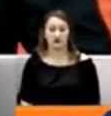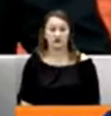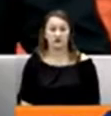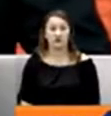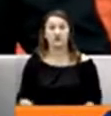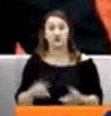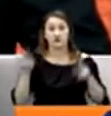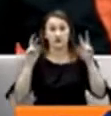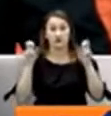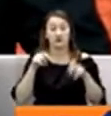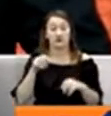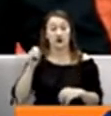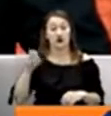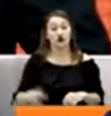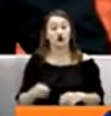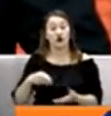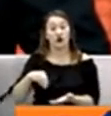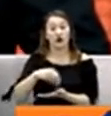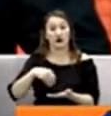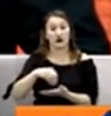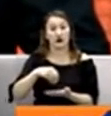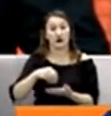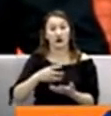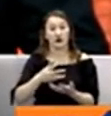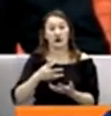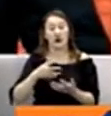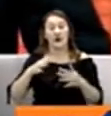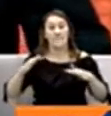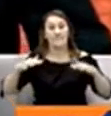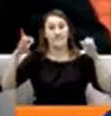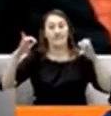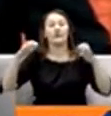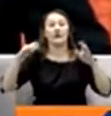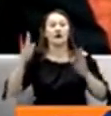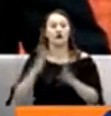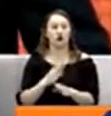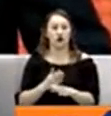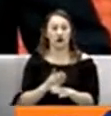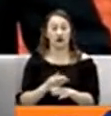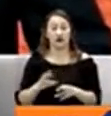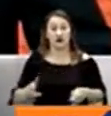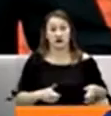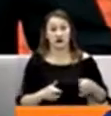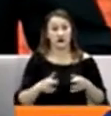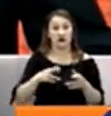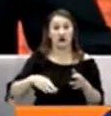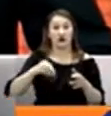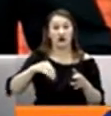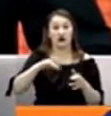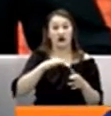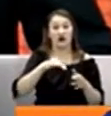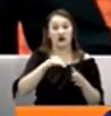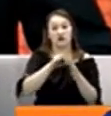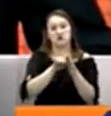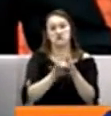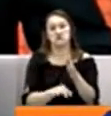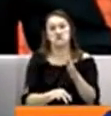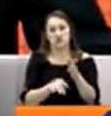este tema, en la parte sur del Atlántico la sequía ha causado problemas. El nivel del río Magdalena comenzó a bajar en algunos